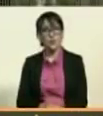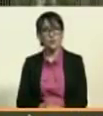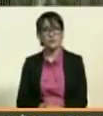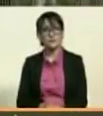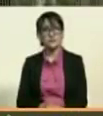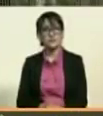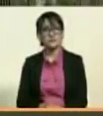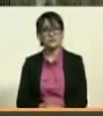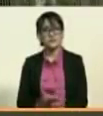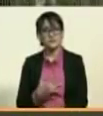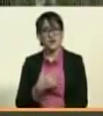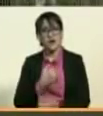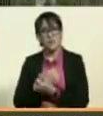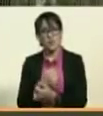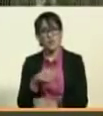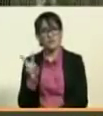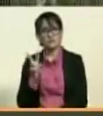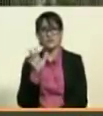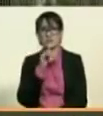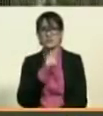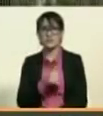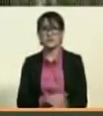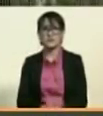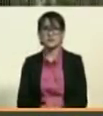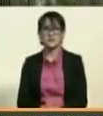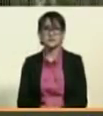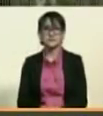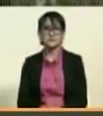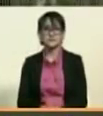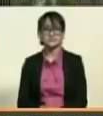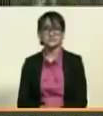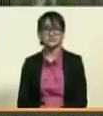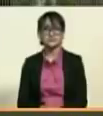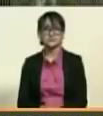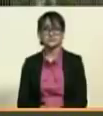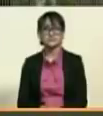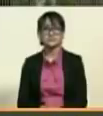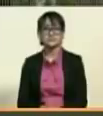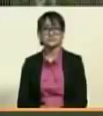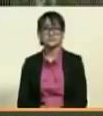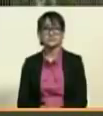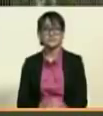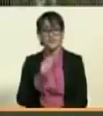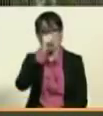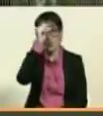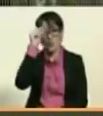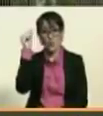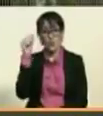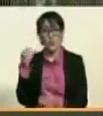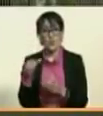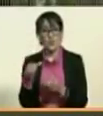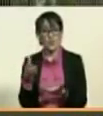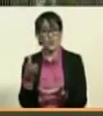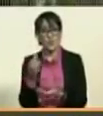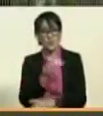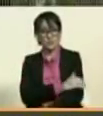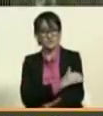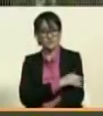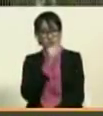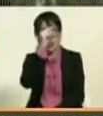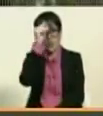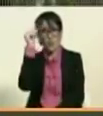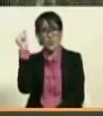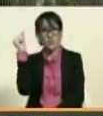vendepatria. Son unos verdaderos vendepatria, Venezuela. El Julio Borges, lo tengo que decir uno y mil veces,